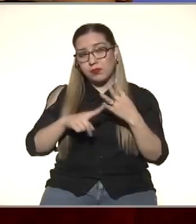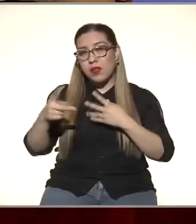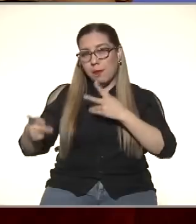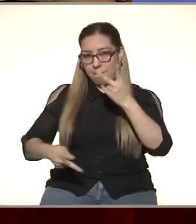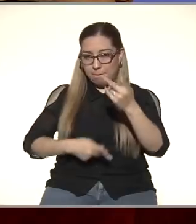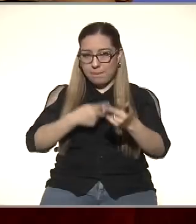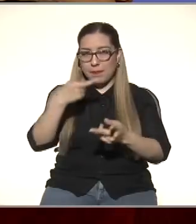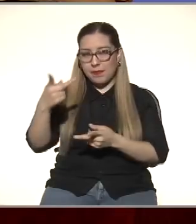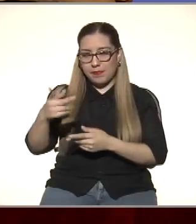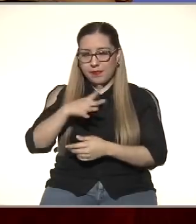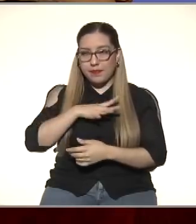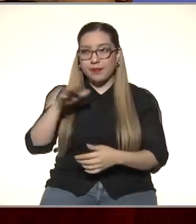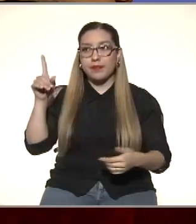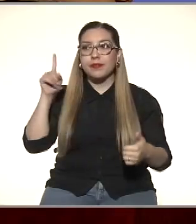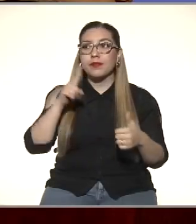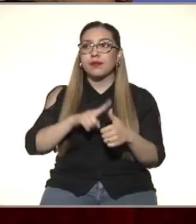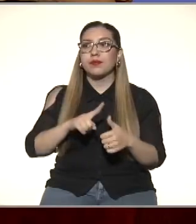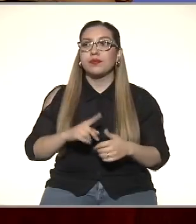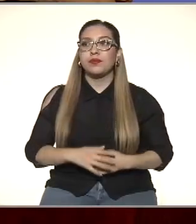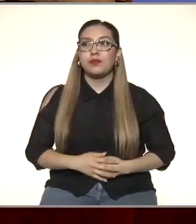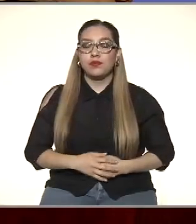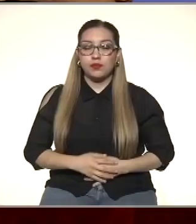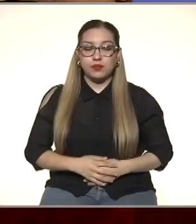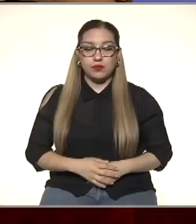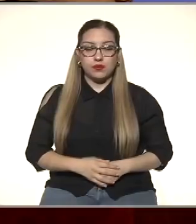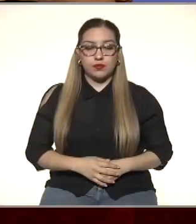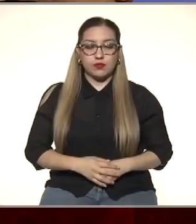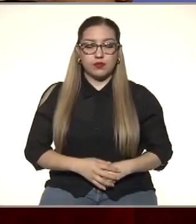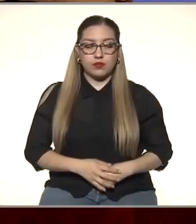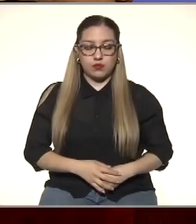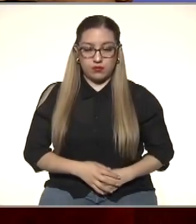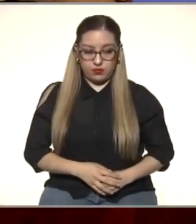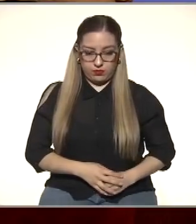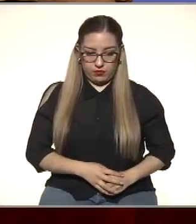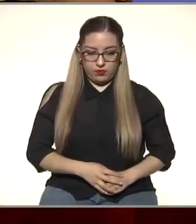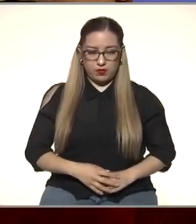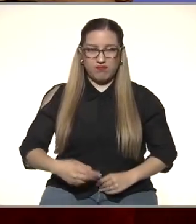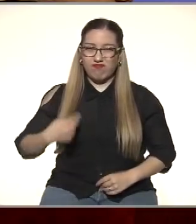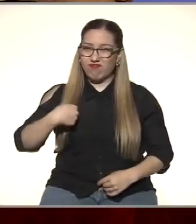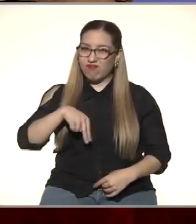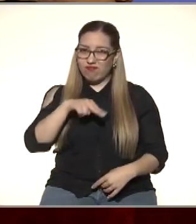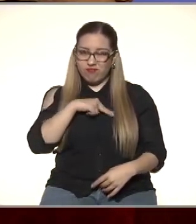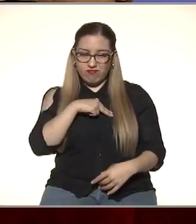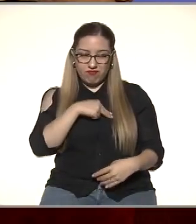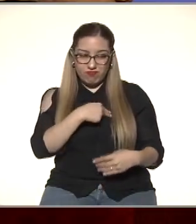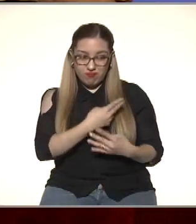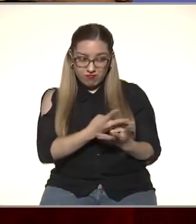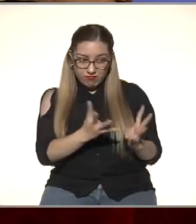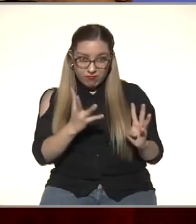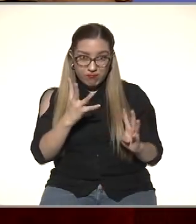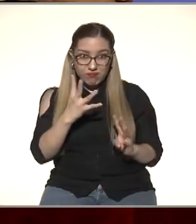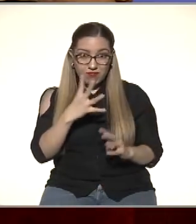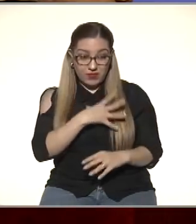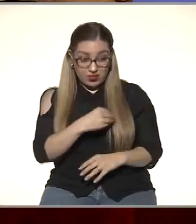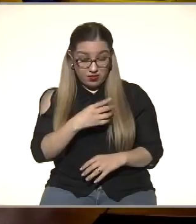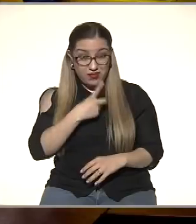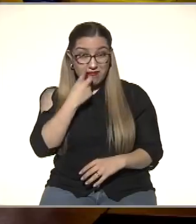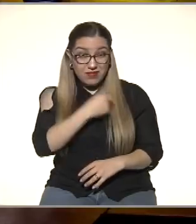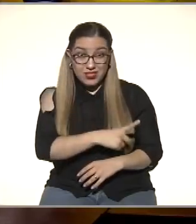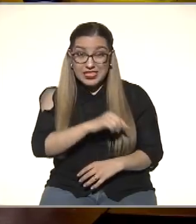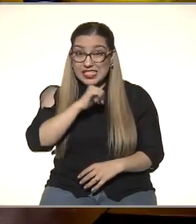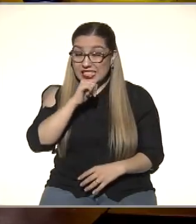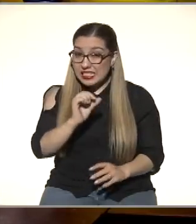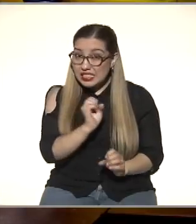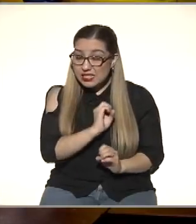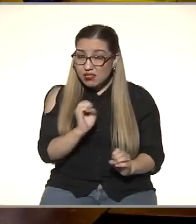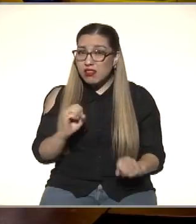antes de esta pausa, Marisa, nos dicen, no tenemos que decirle de verdad nada a los hijos. ¿Qué pasa cuando se enteran de que el padre, por ejemplo,